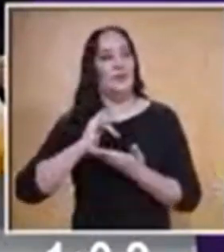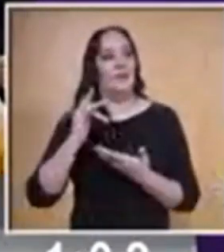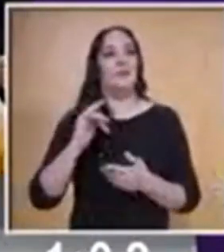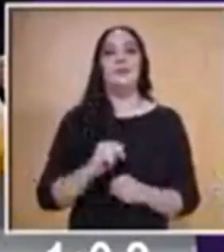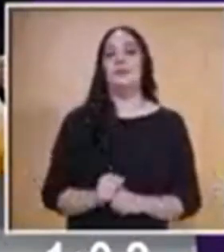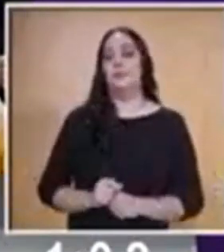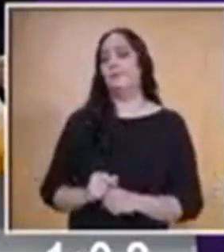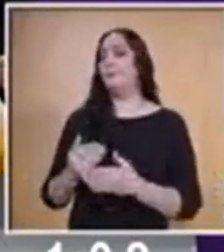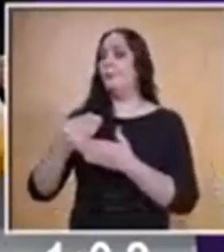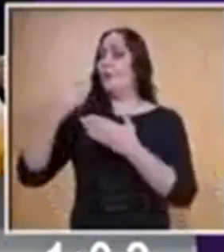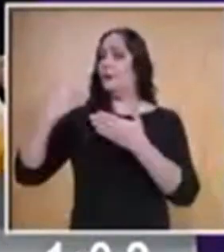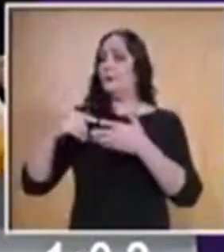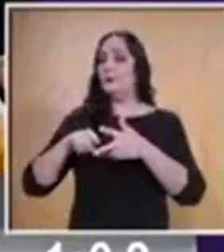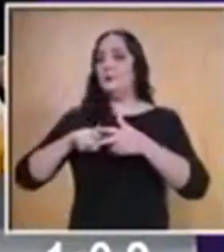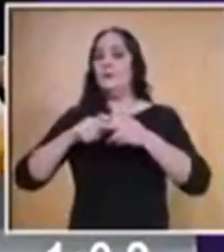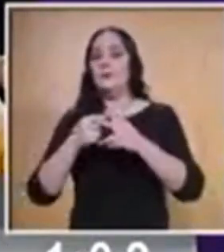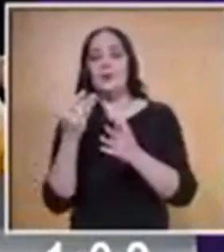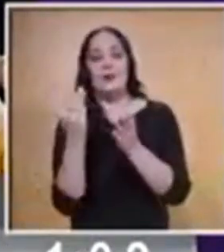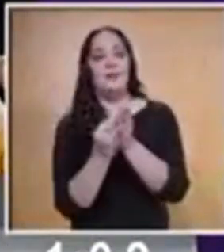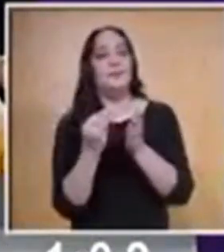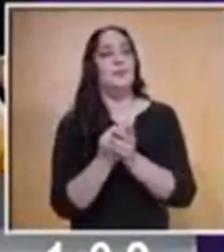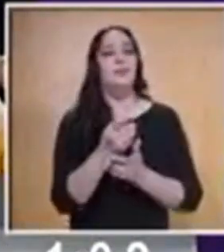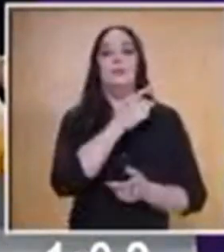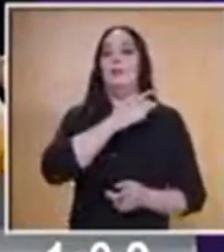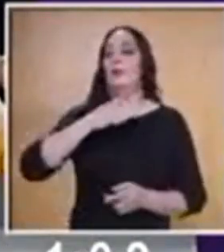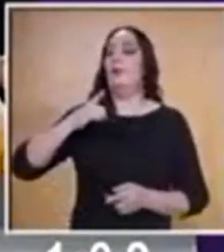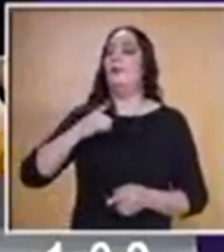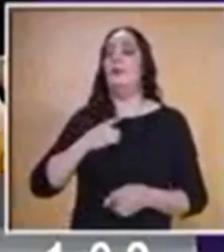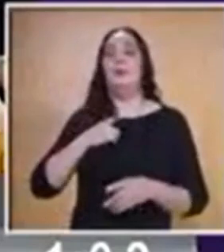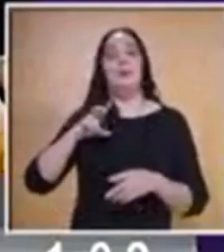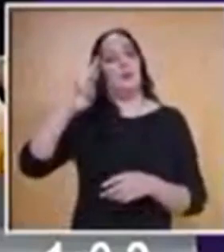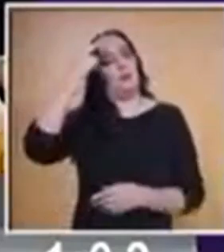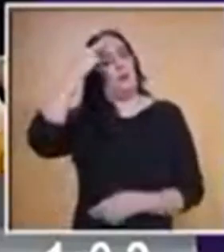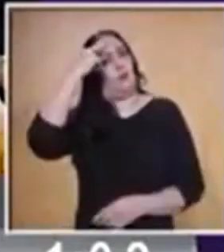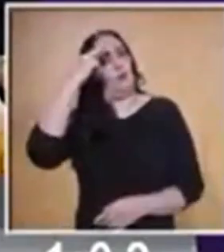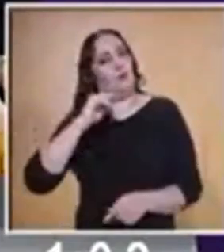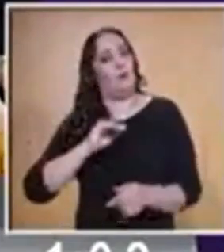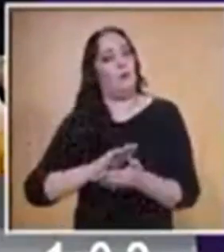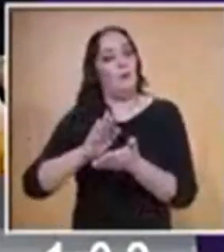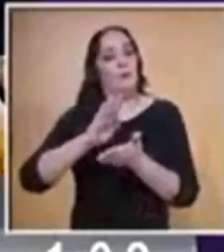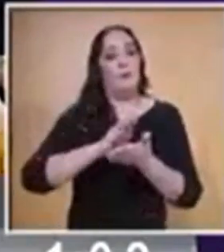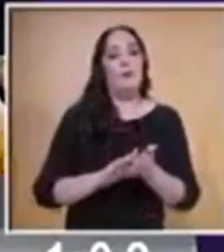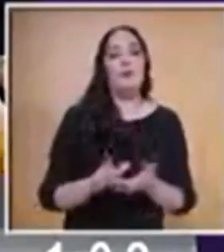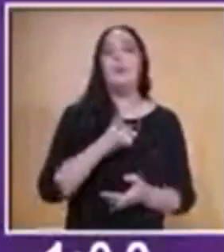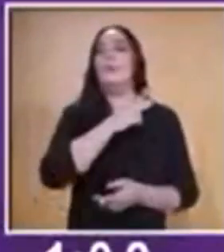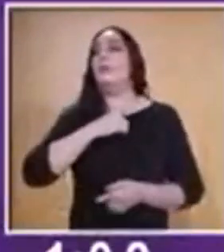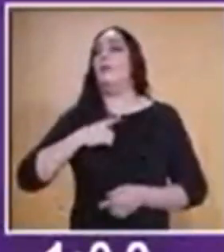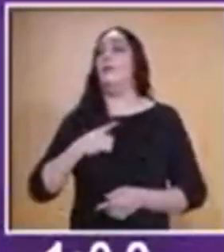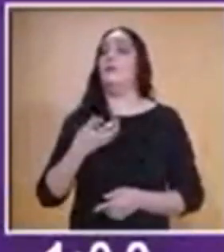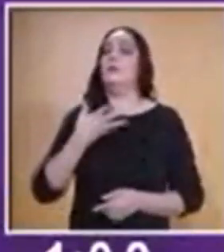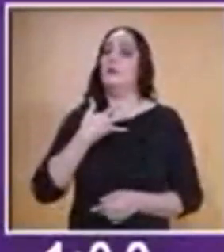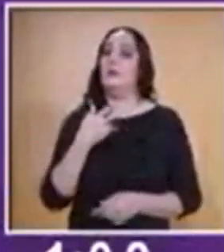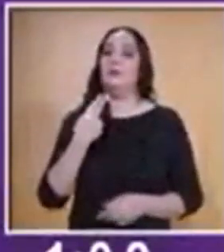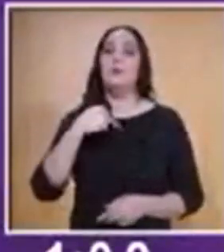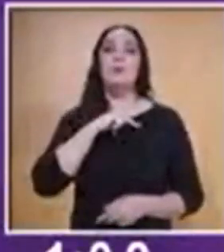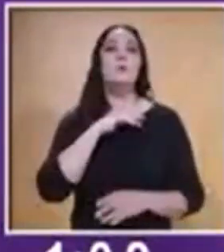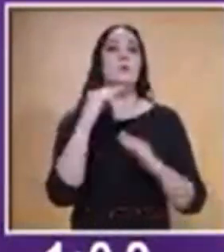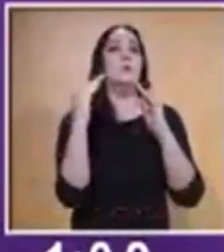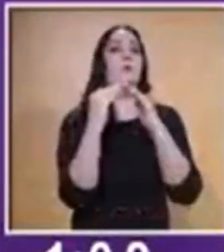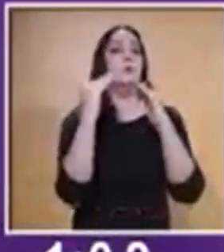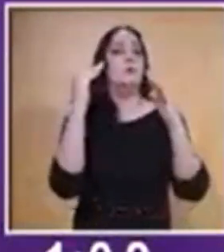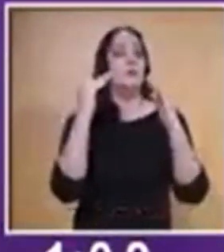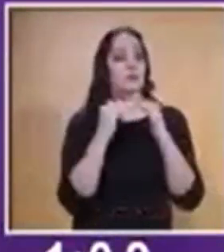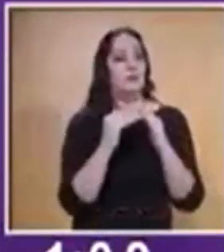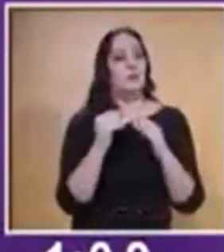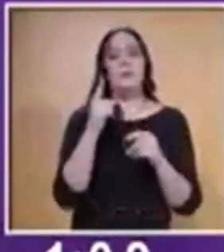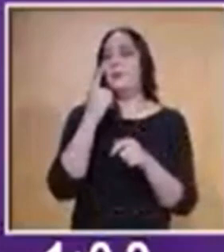comenzar con las clases, vamos a recordar las medidas de higiene, de seguridad, de limpieza que debemos de tener todos en nuestras casas. Lo que debemos de hacer es